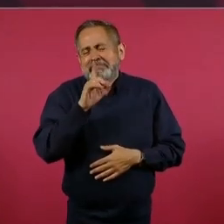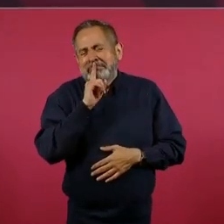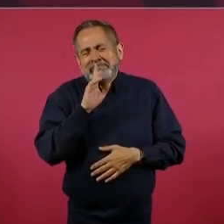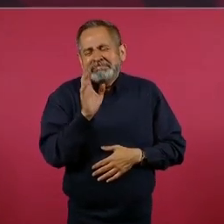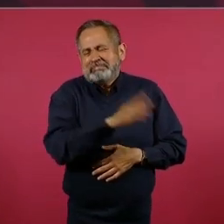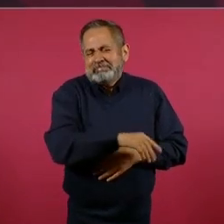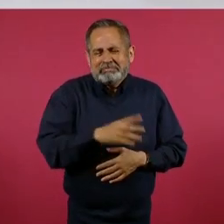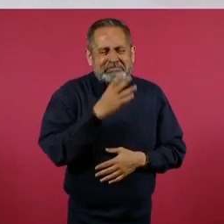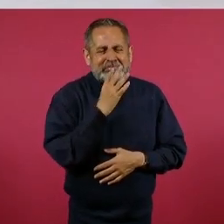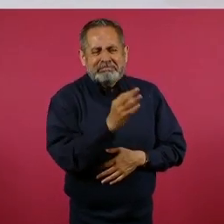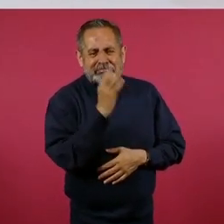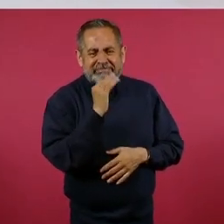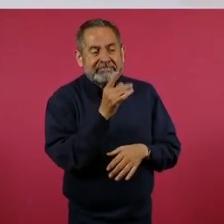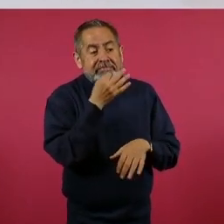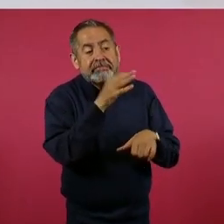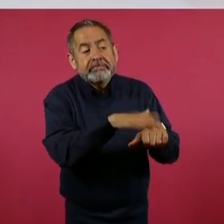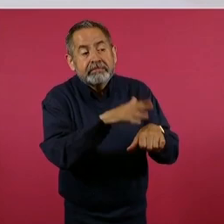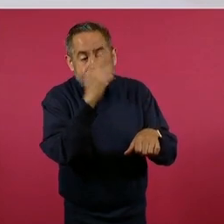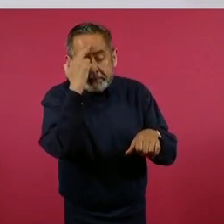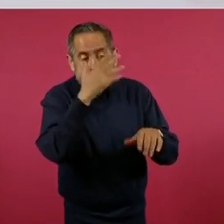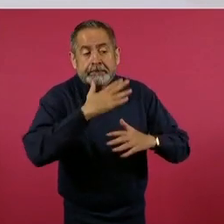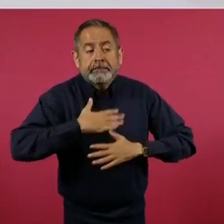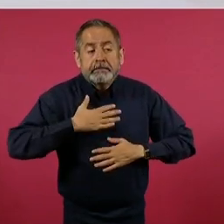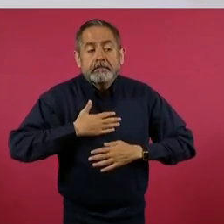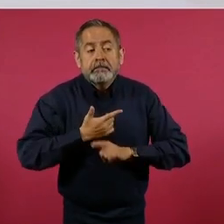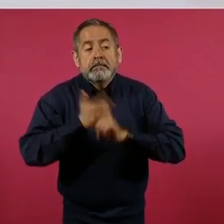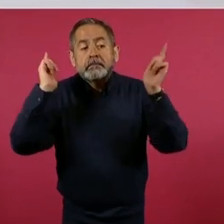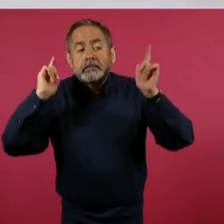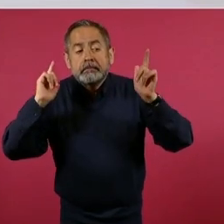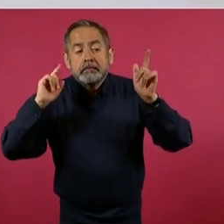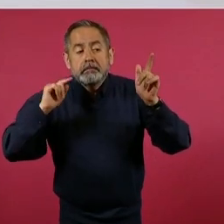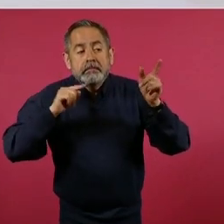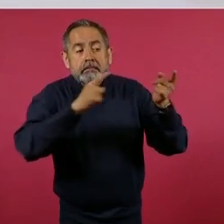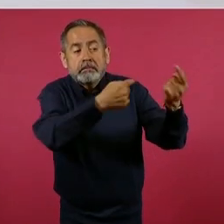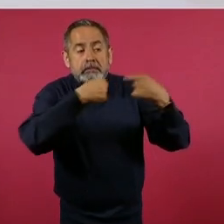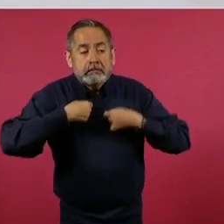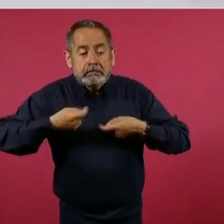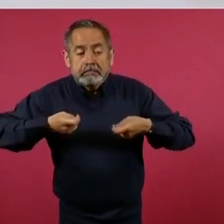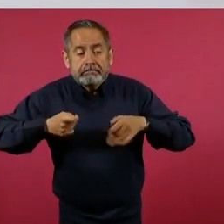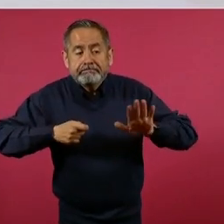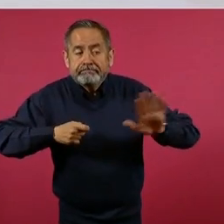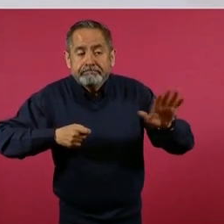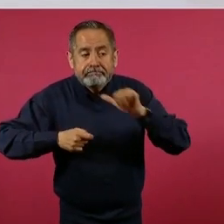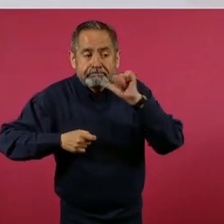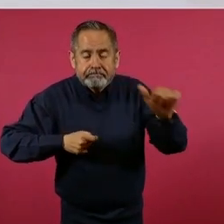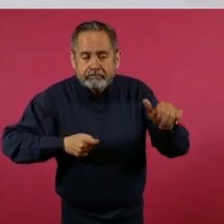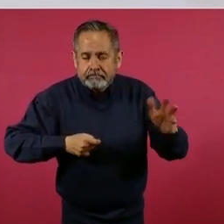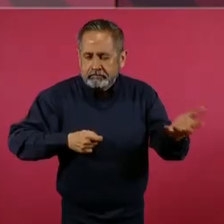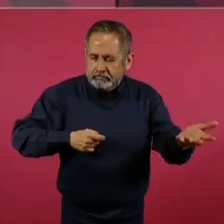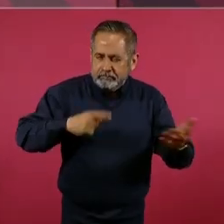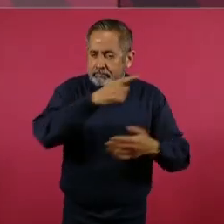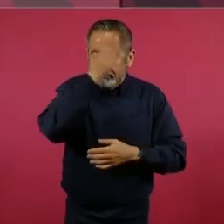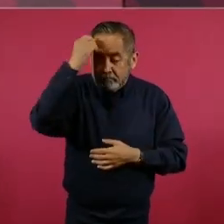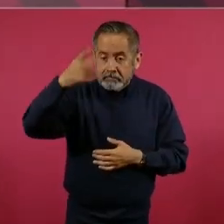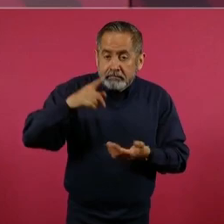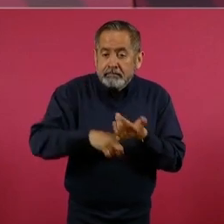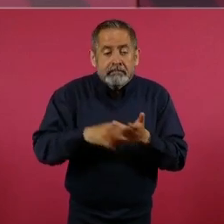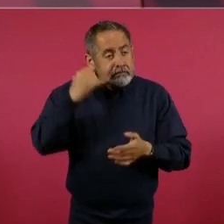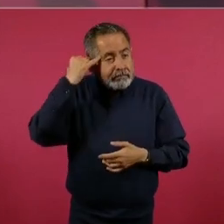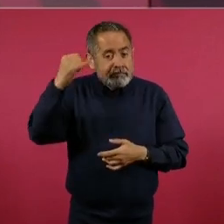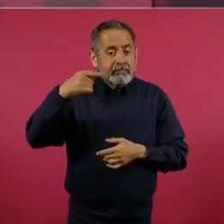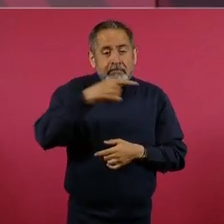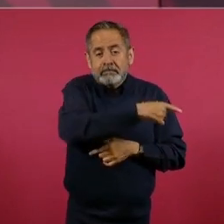más recordarles, porque se les olvida, imagínate, más de 200